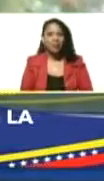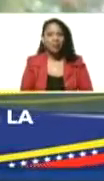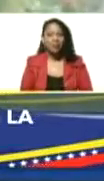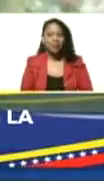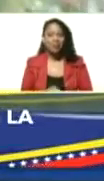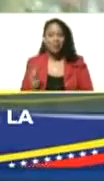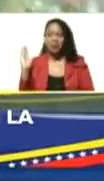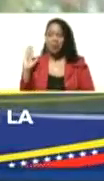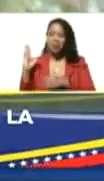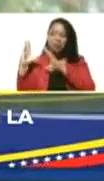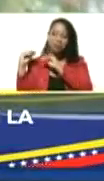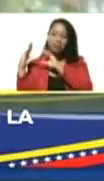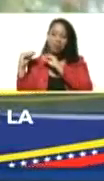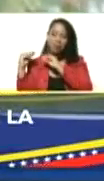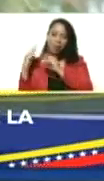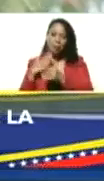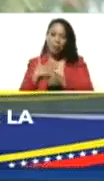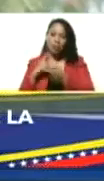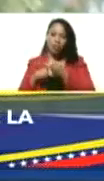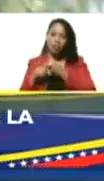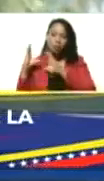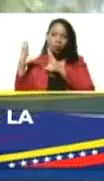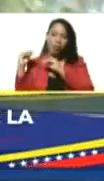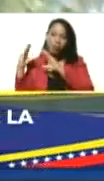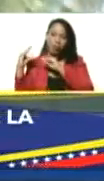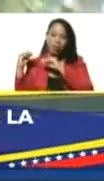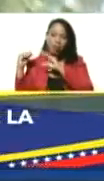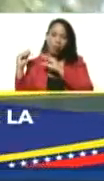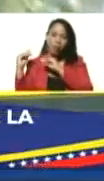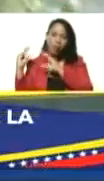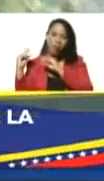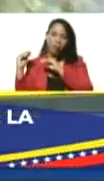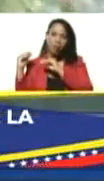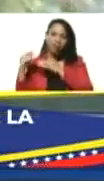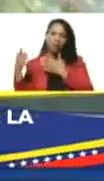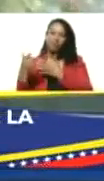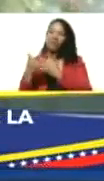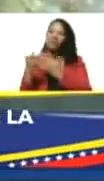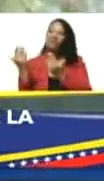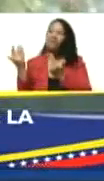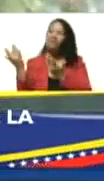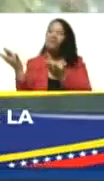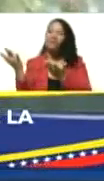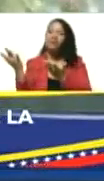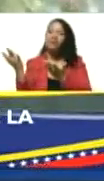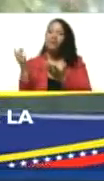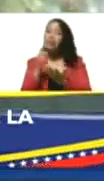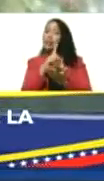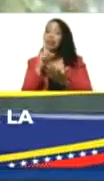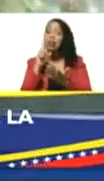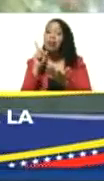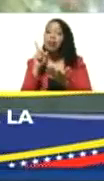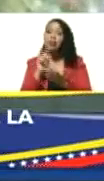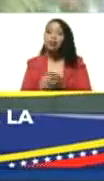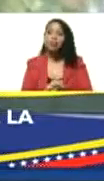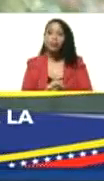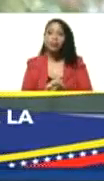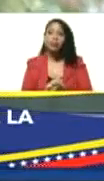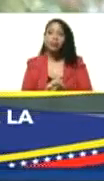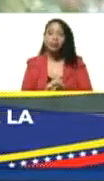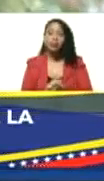Veníamos hablando, ¿ves? ¿Ah? ¿Qué? ¿Se llama?